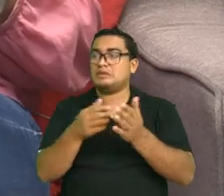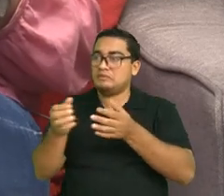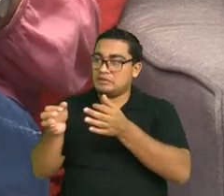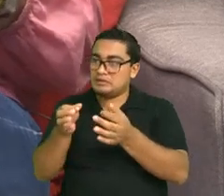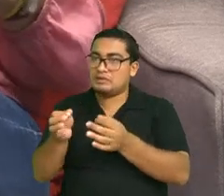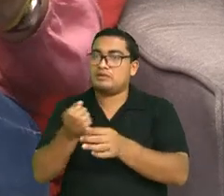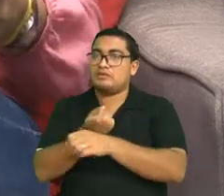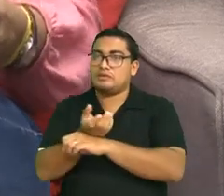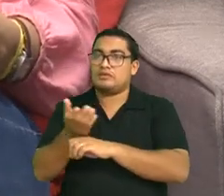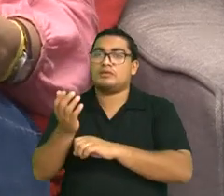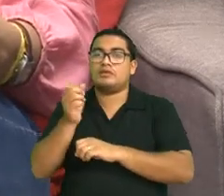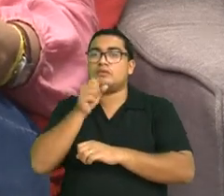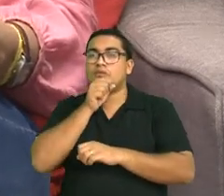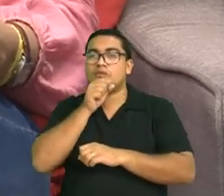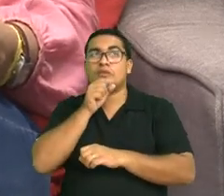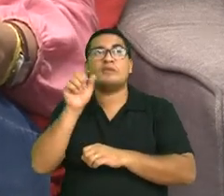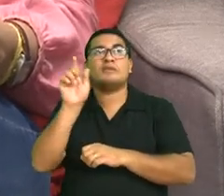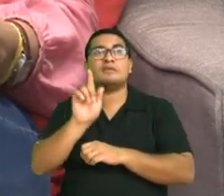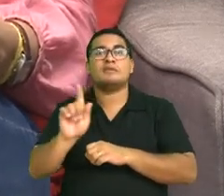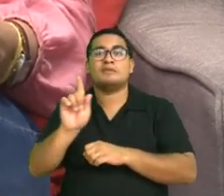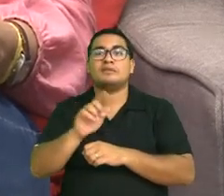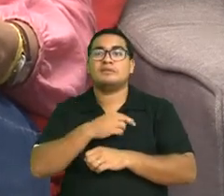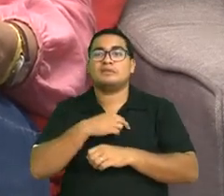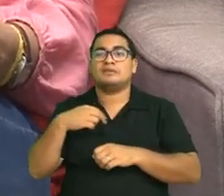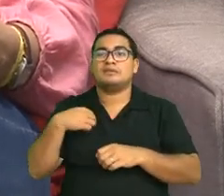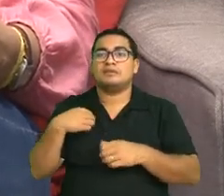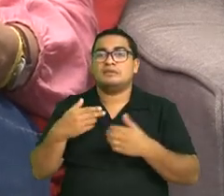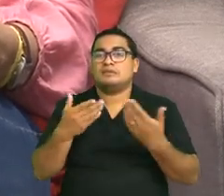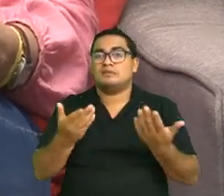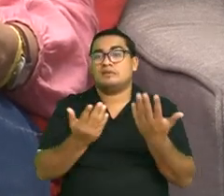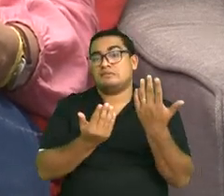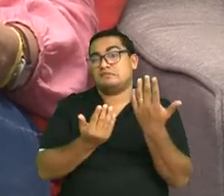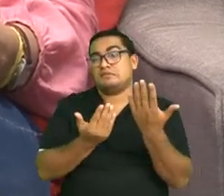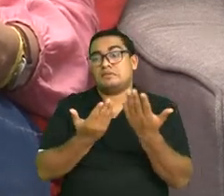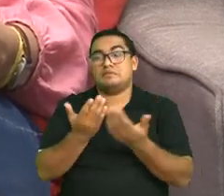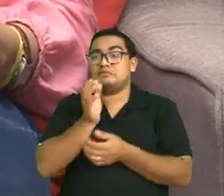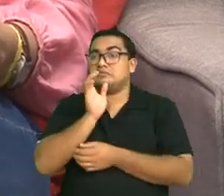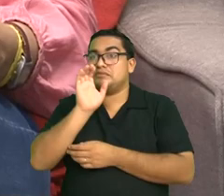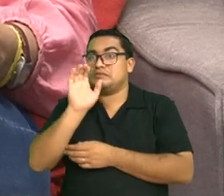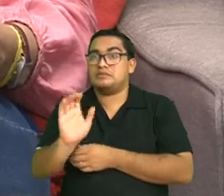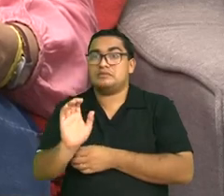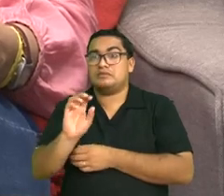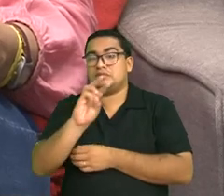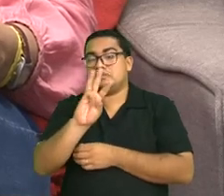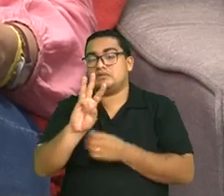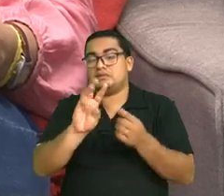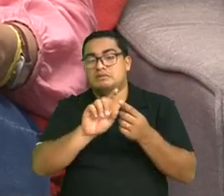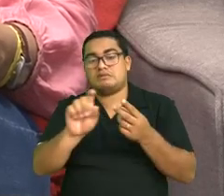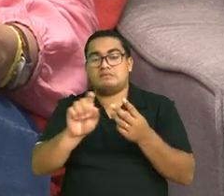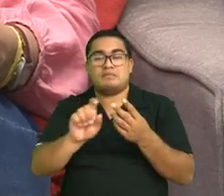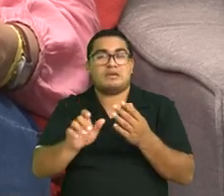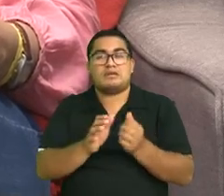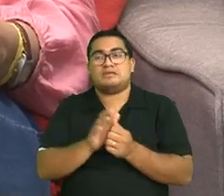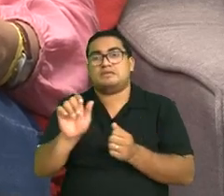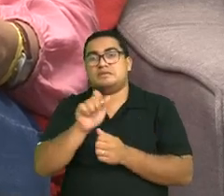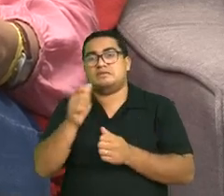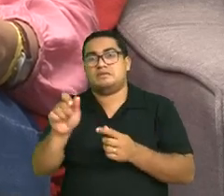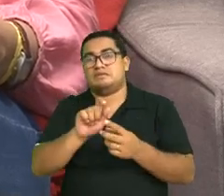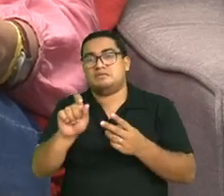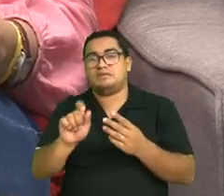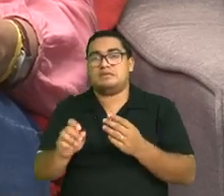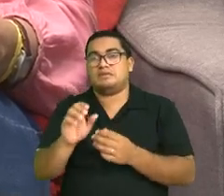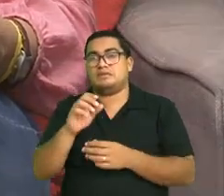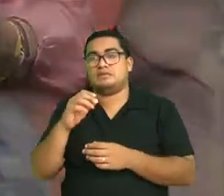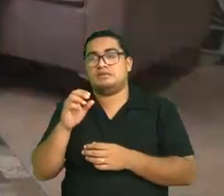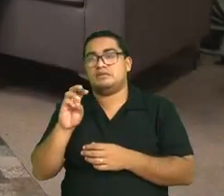tía, qué es lo que va a esperar del niño a los 3 meses, a los 6 meses, a los 6 años de